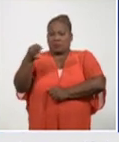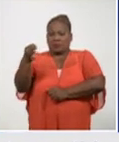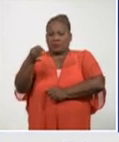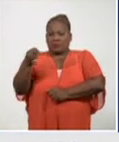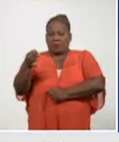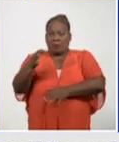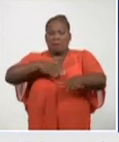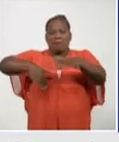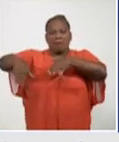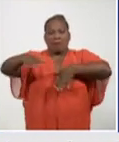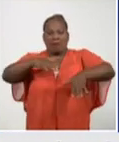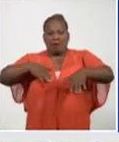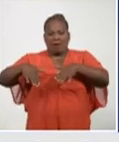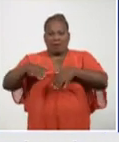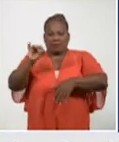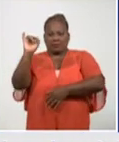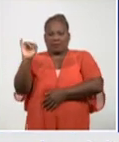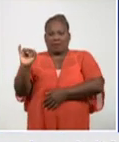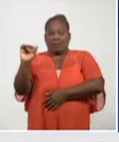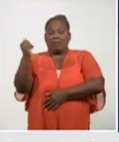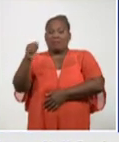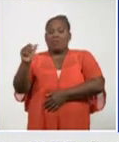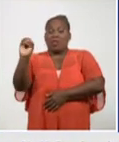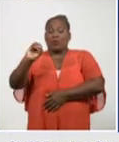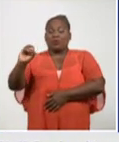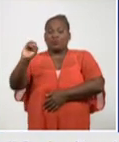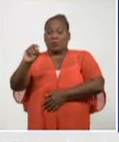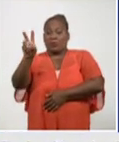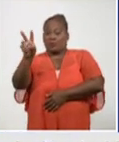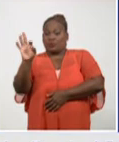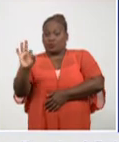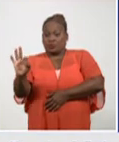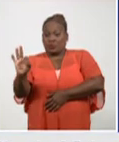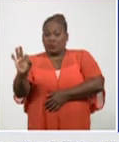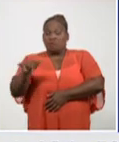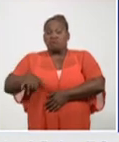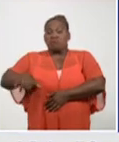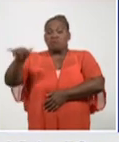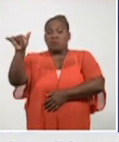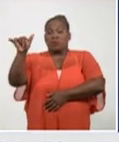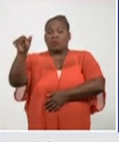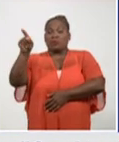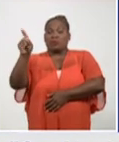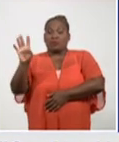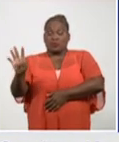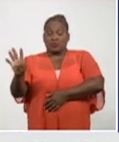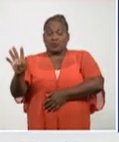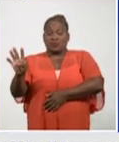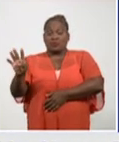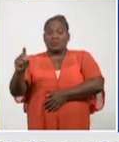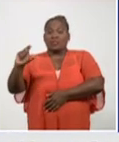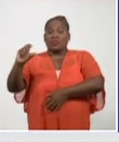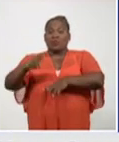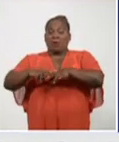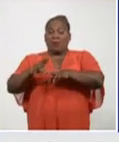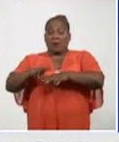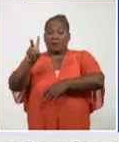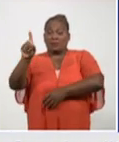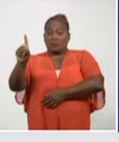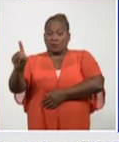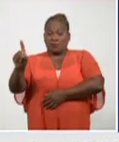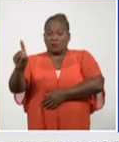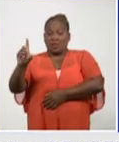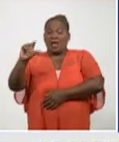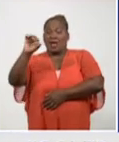Playa con 6 casos, 10 de octubre 28, Boyeros 14, Centro Habana 21, La Lisa